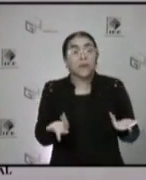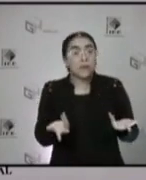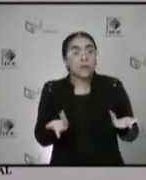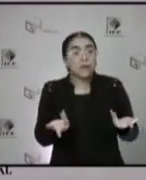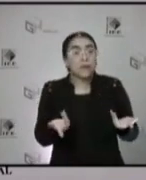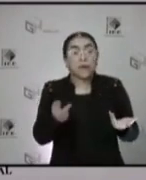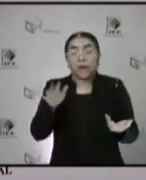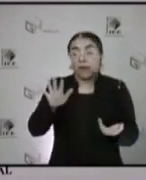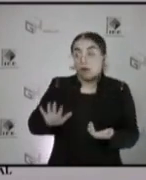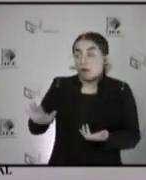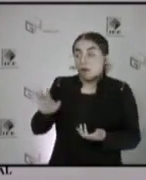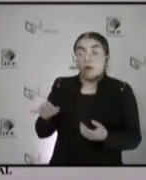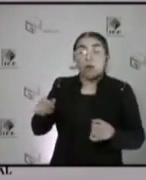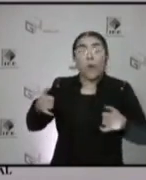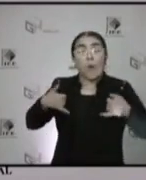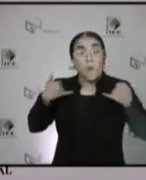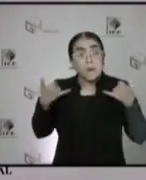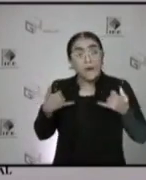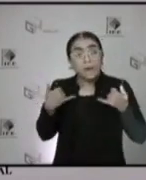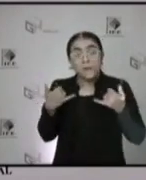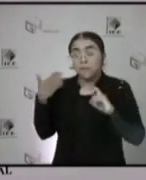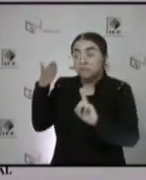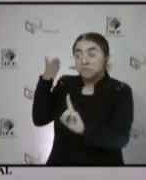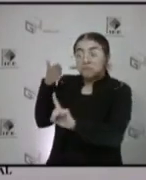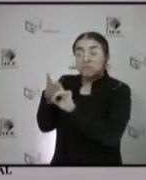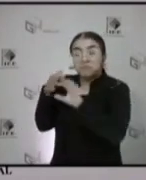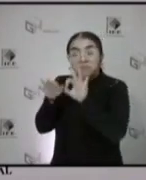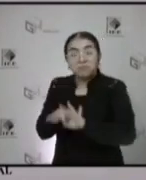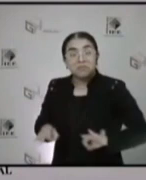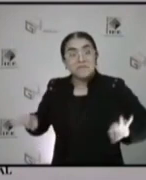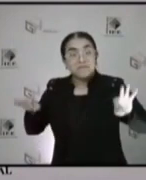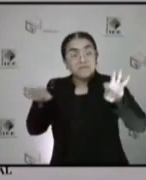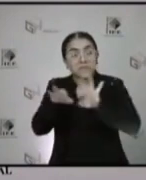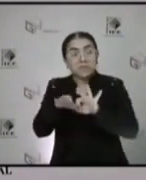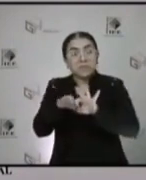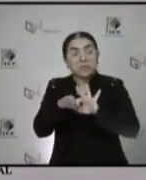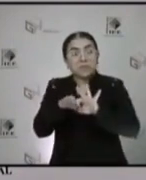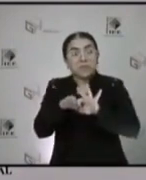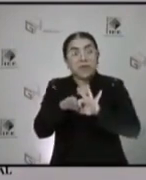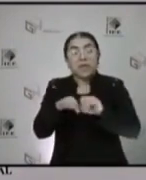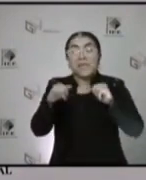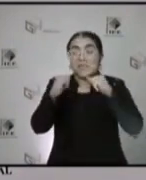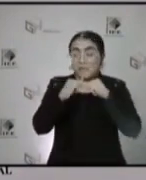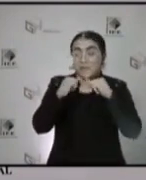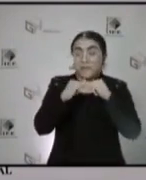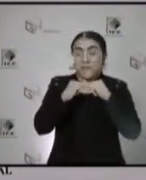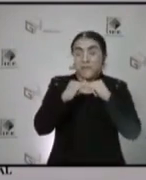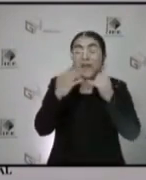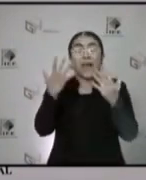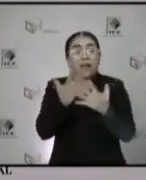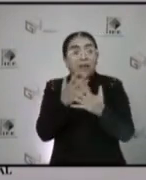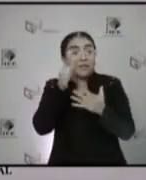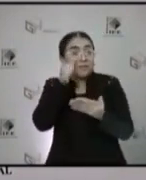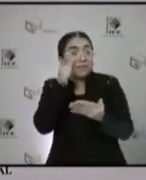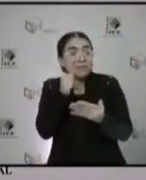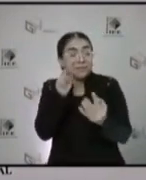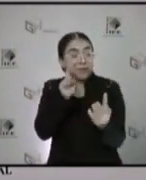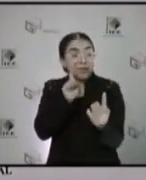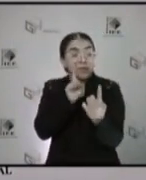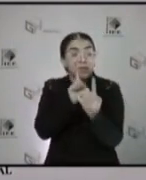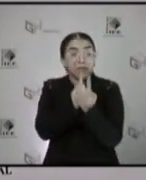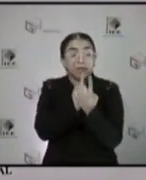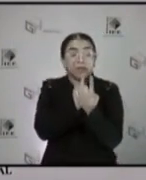Las y los jóvenes son uno de los ejes centrales de este gobierno. Esta dependencia se encargará de atender de